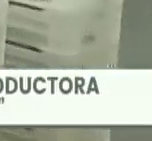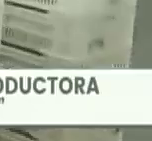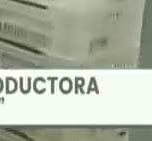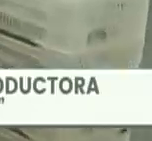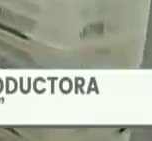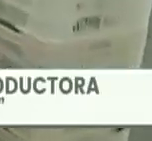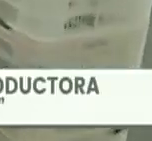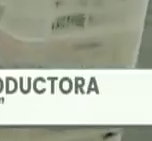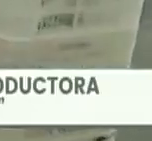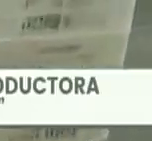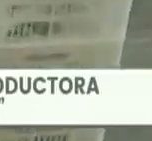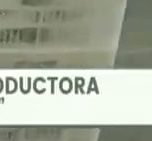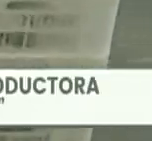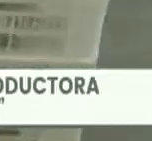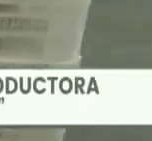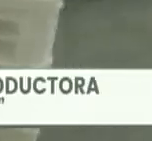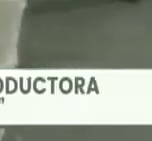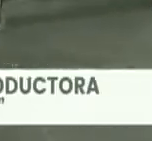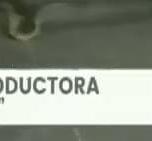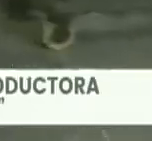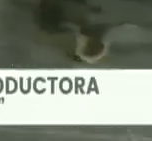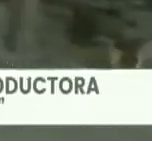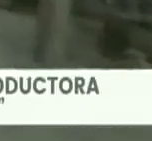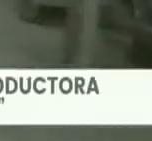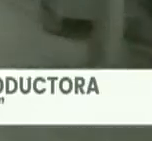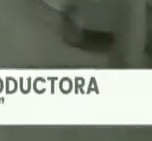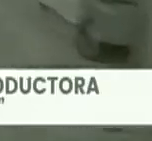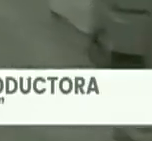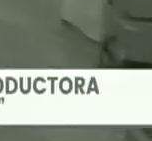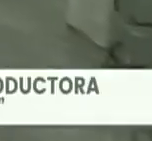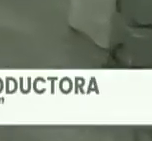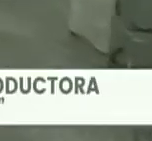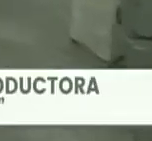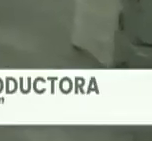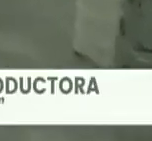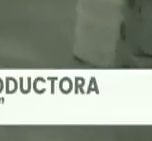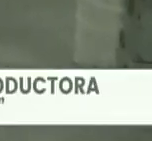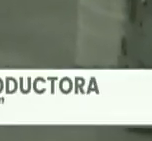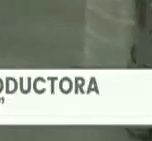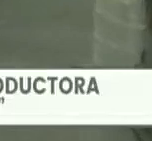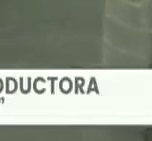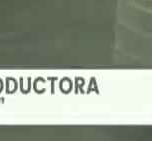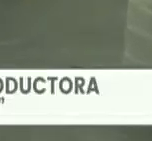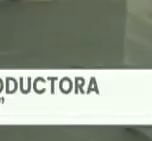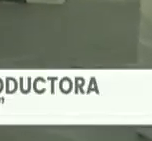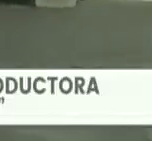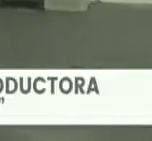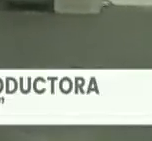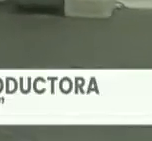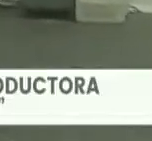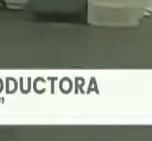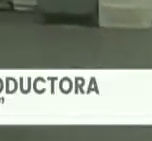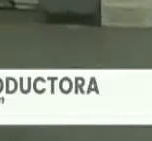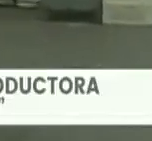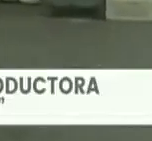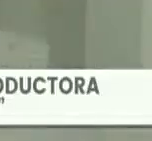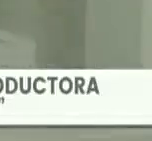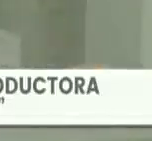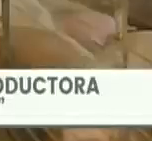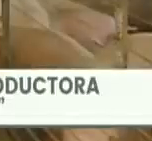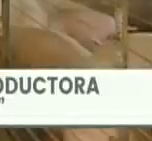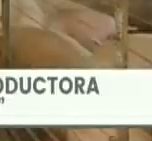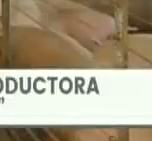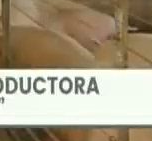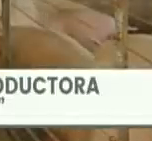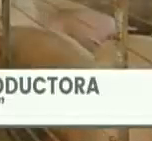delante. En ese punto estamos integrados de esa manera, pero también tenemos la planta de alimentos. La planta